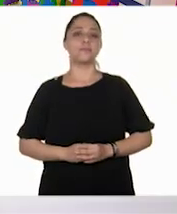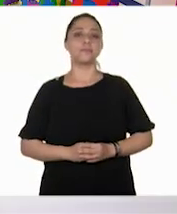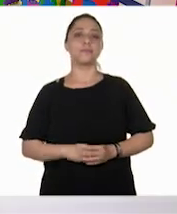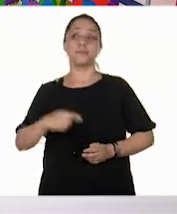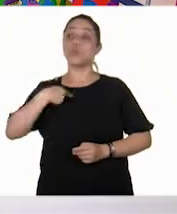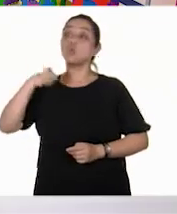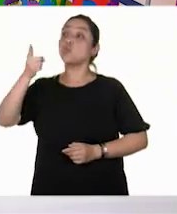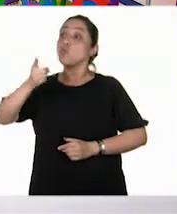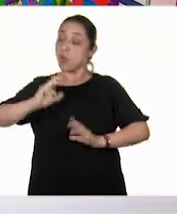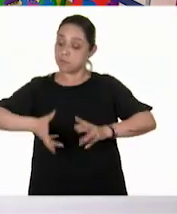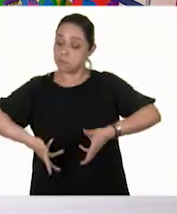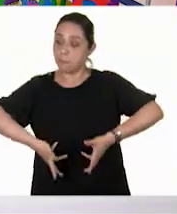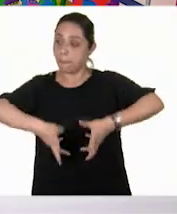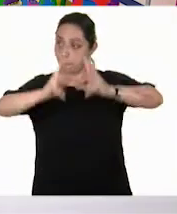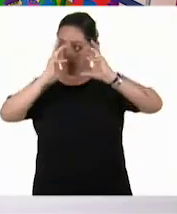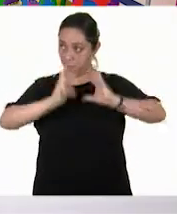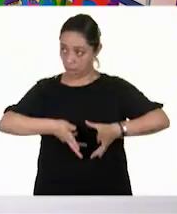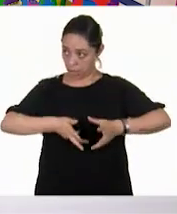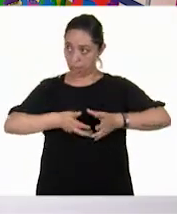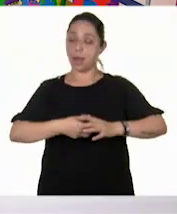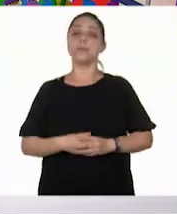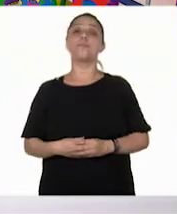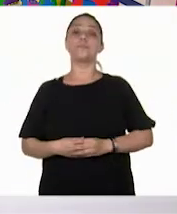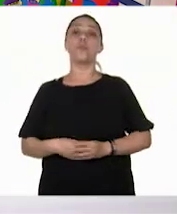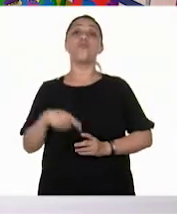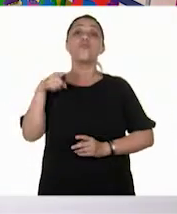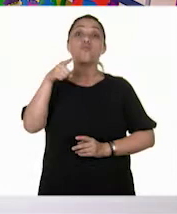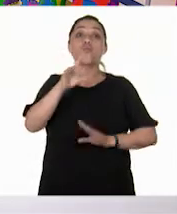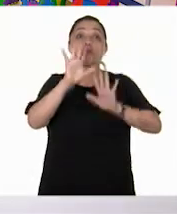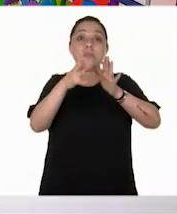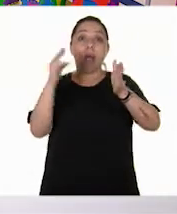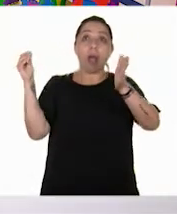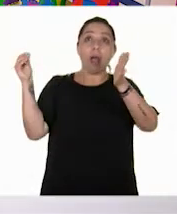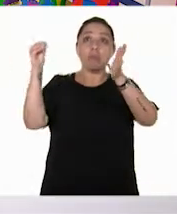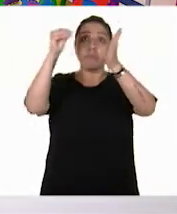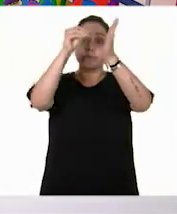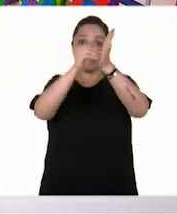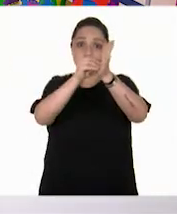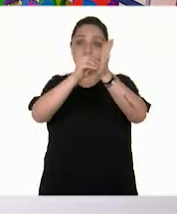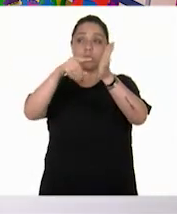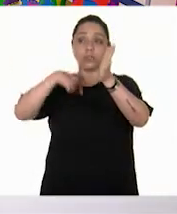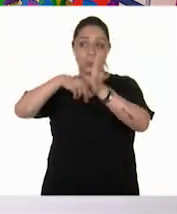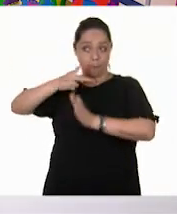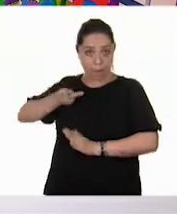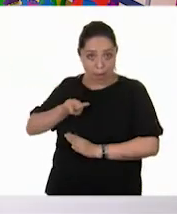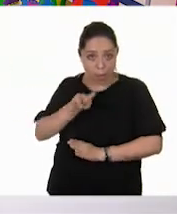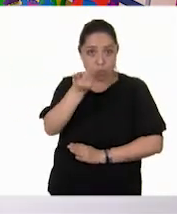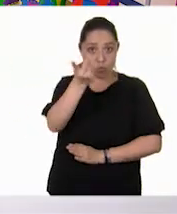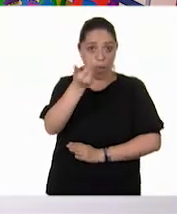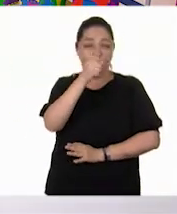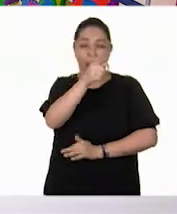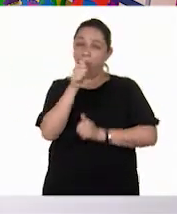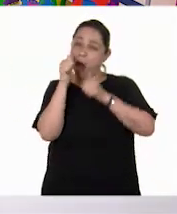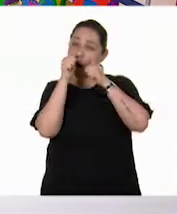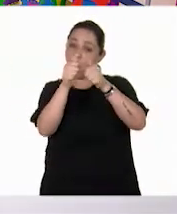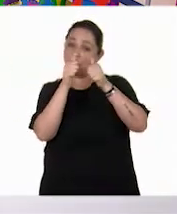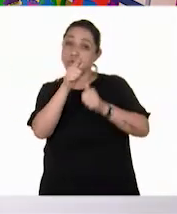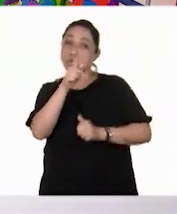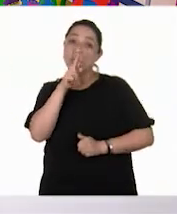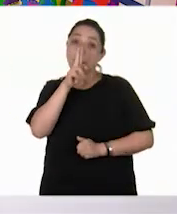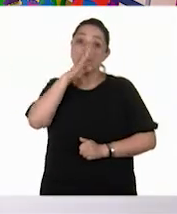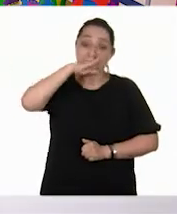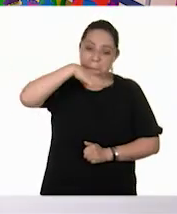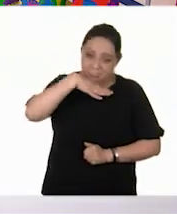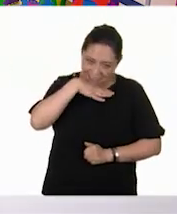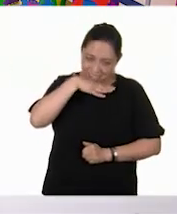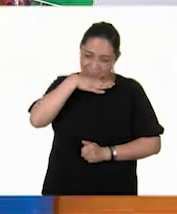pedir que tires el dado. Ajá. Cuando caigas en una casilla, yo te voy a hacer una pregunta. Atento. Porque si respondes mal,